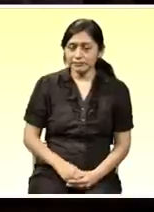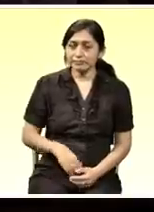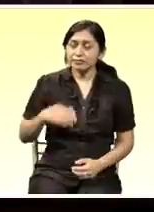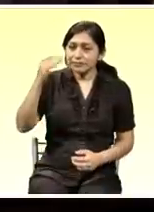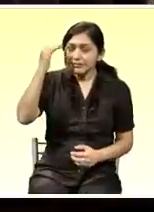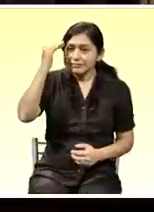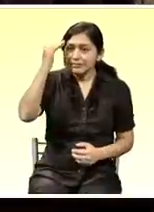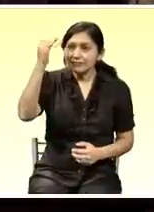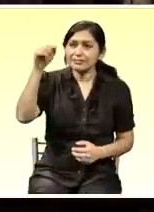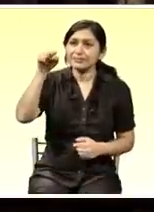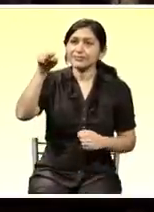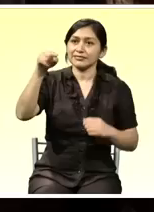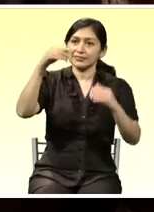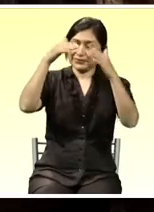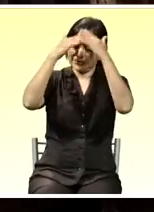salve,